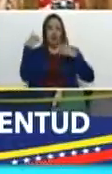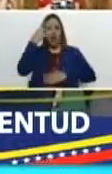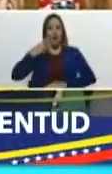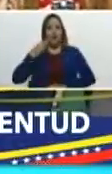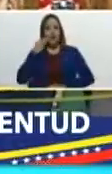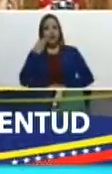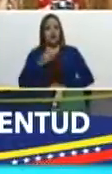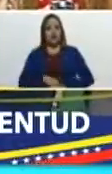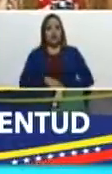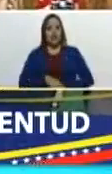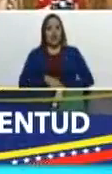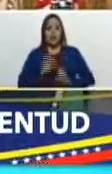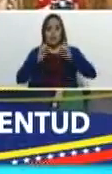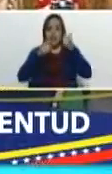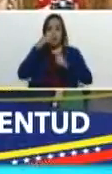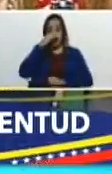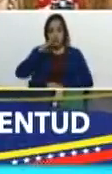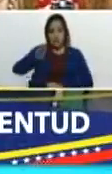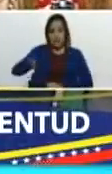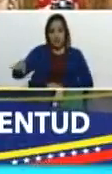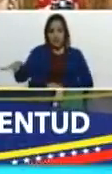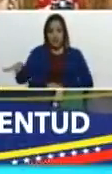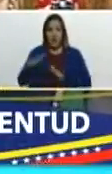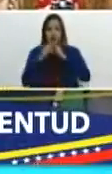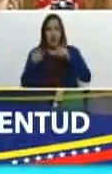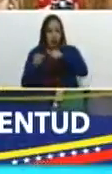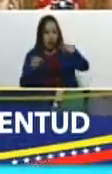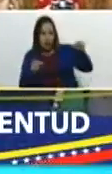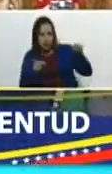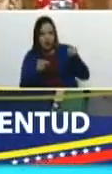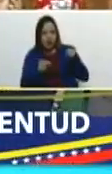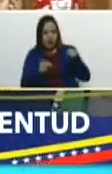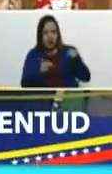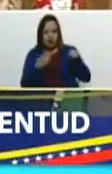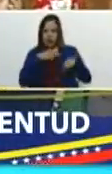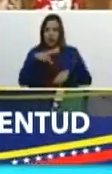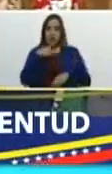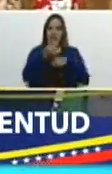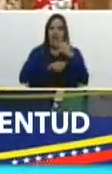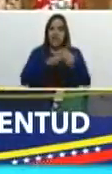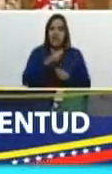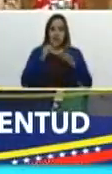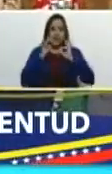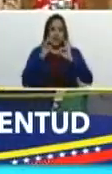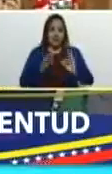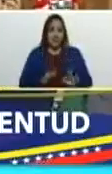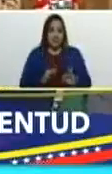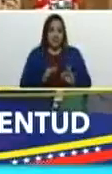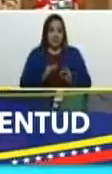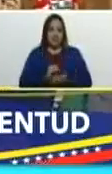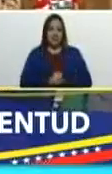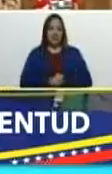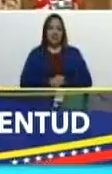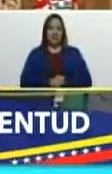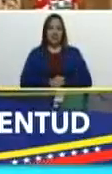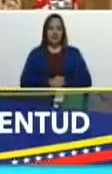desde la más temprana edad. Todos ustedes, mira, lo que uno hace físicamente hablando,